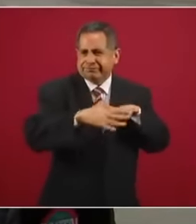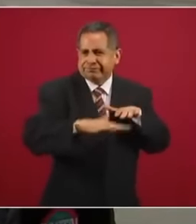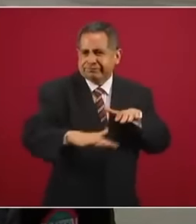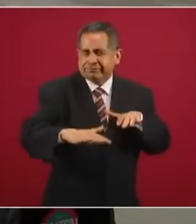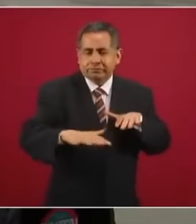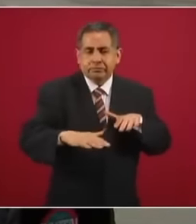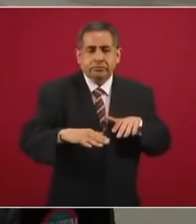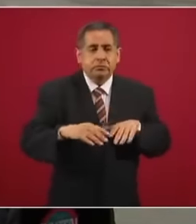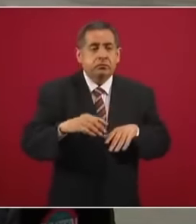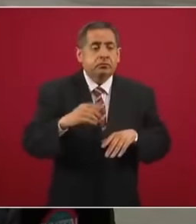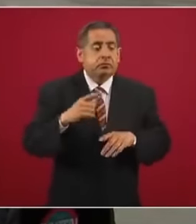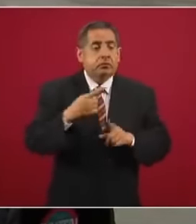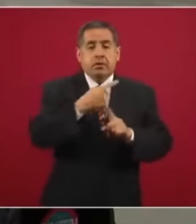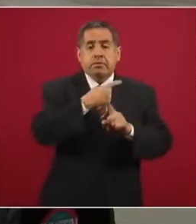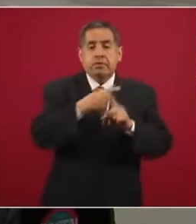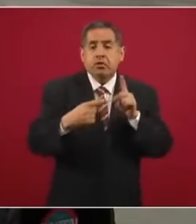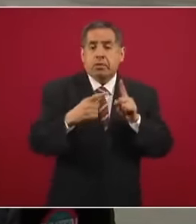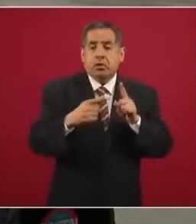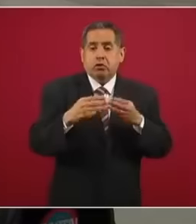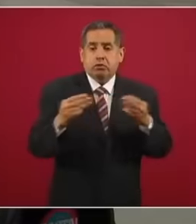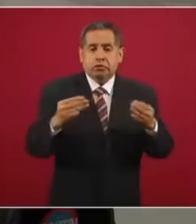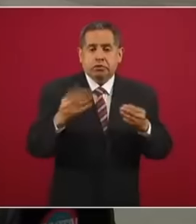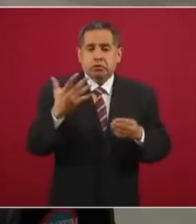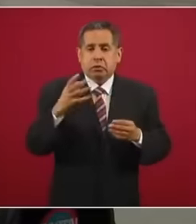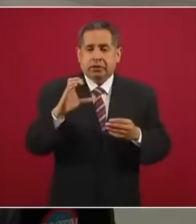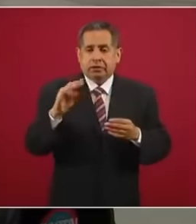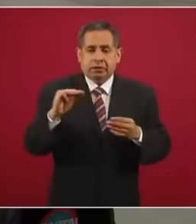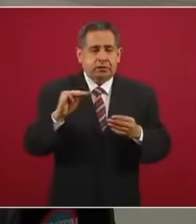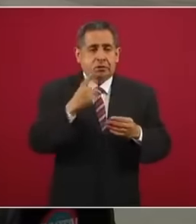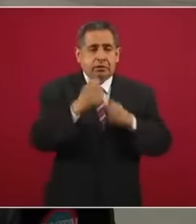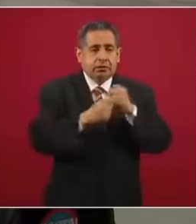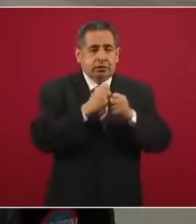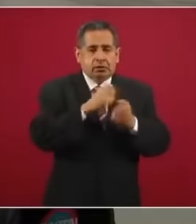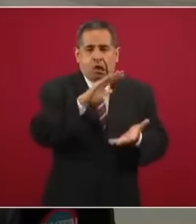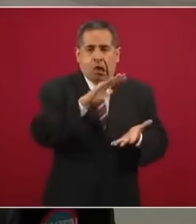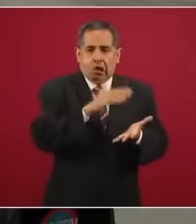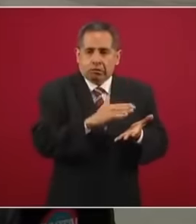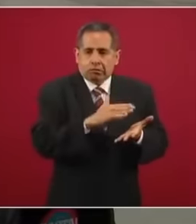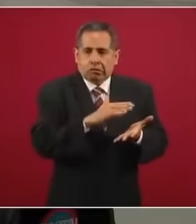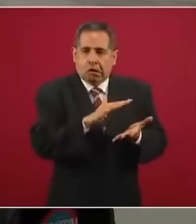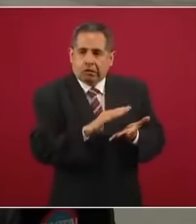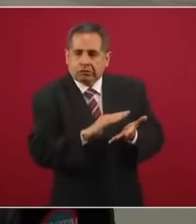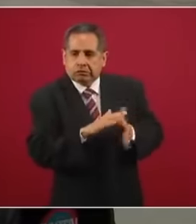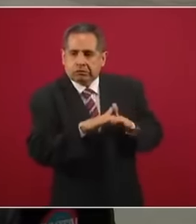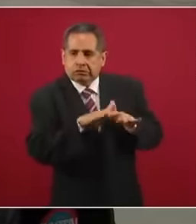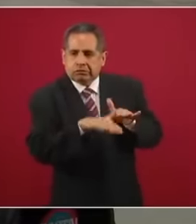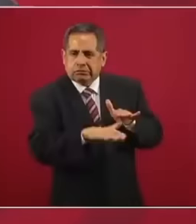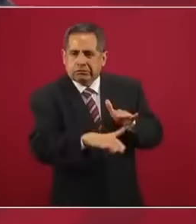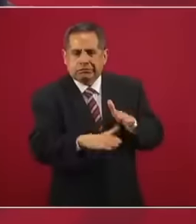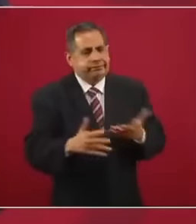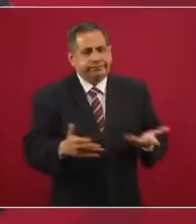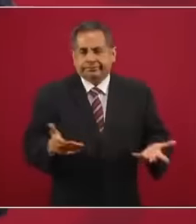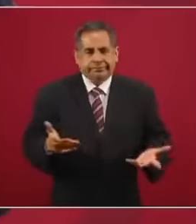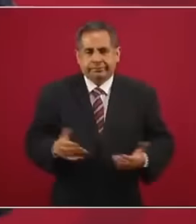medio metro por año. Miren, no es